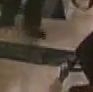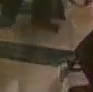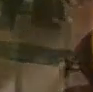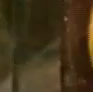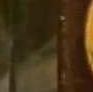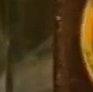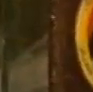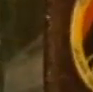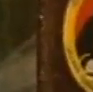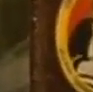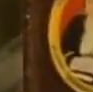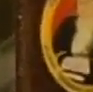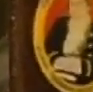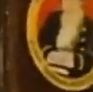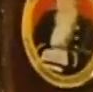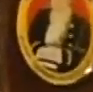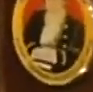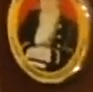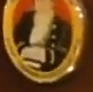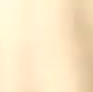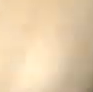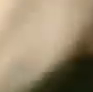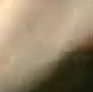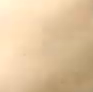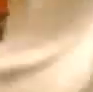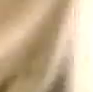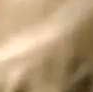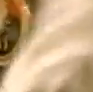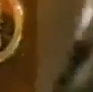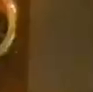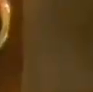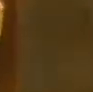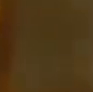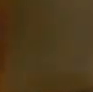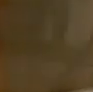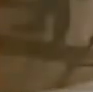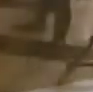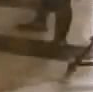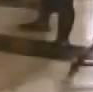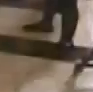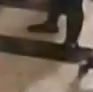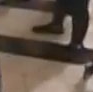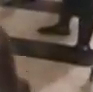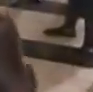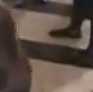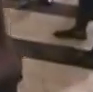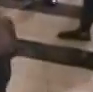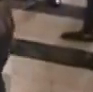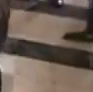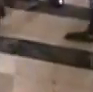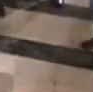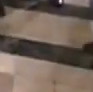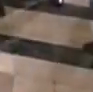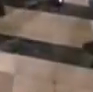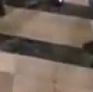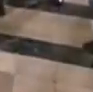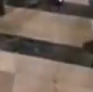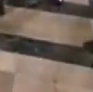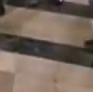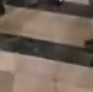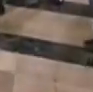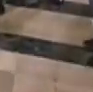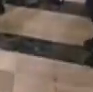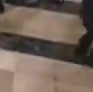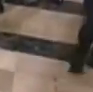entonces lo que ha sido también esta ofrenda floral ante los restos simbólicos de Juan Germán Rocio Nieves. Es la